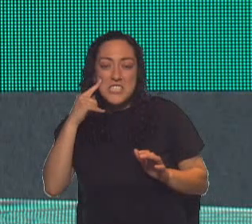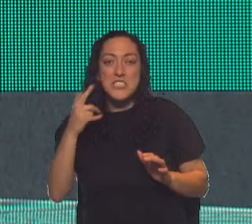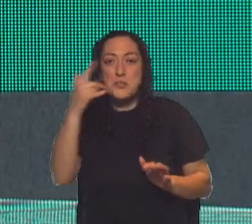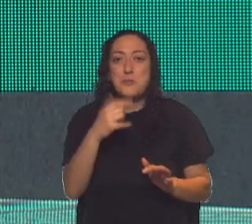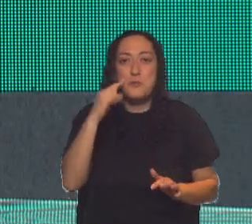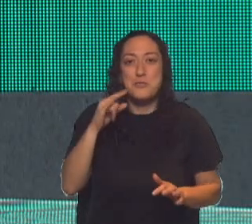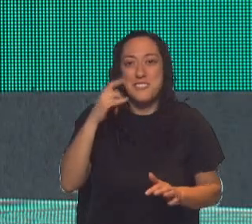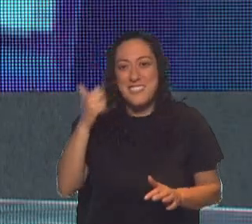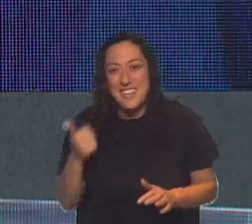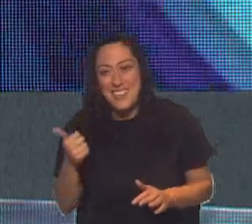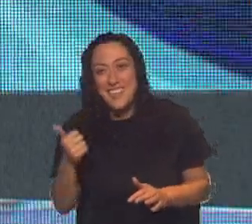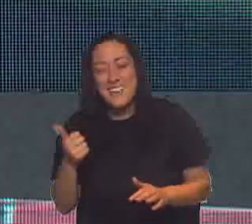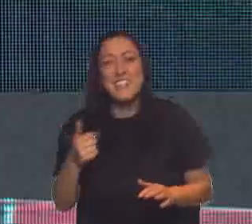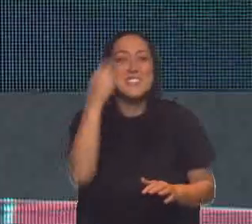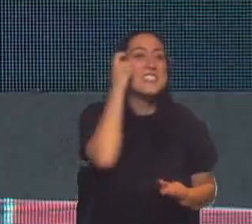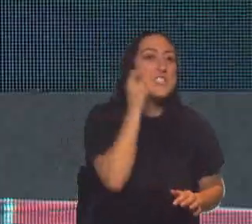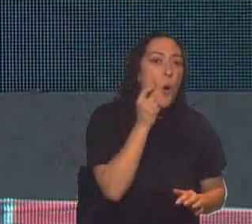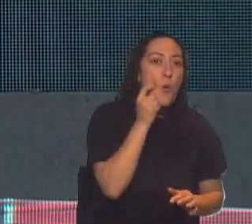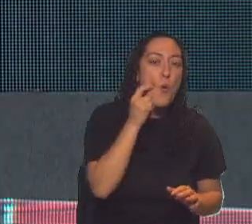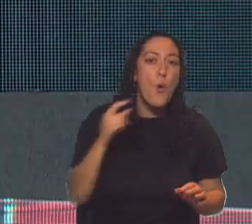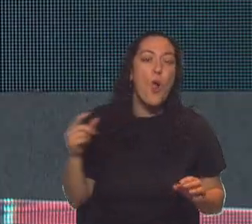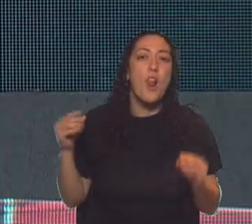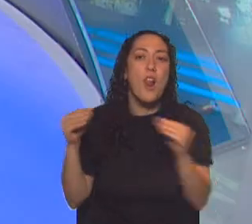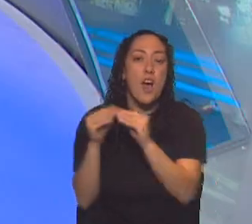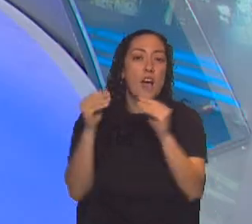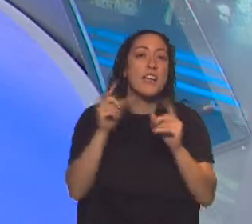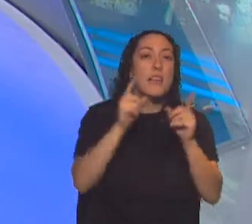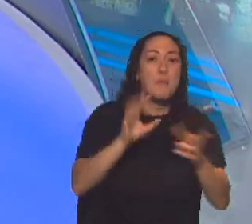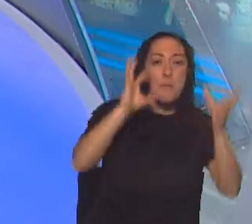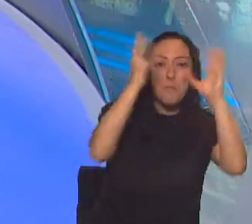llama con Carlito saul y el beso de